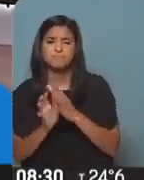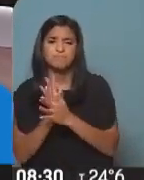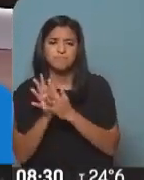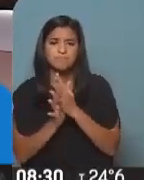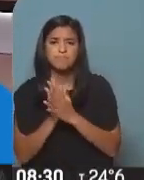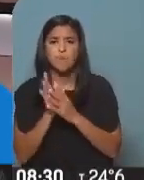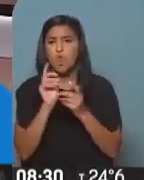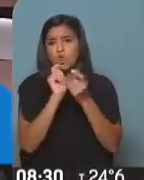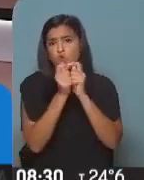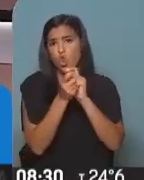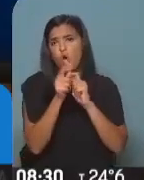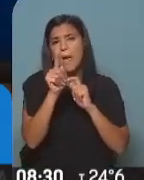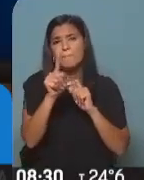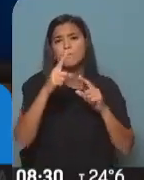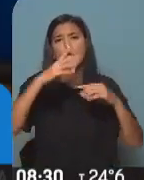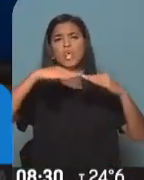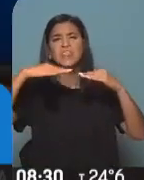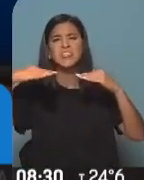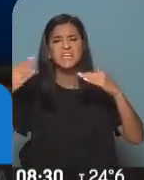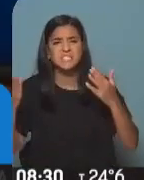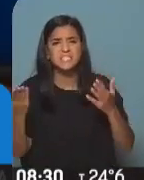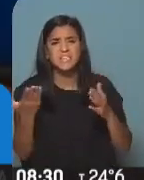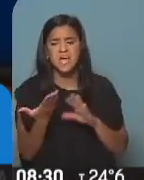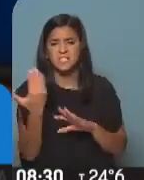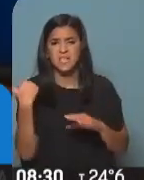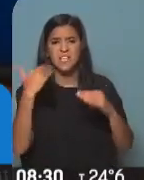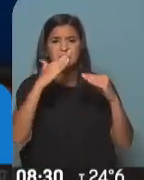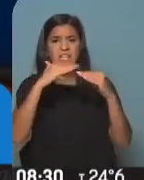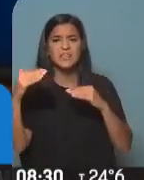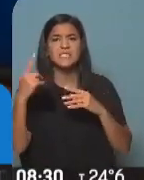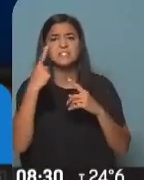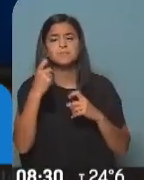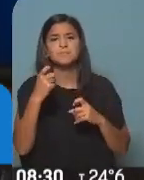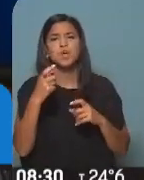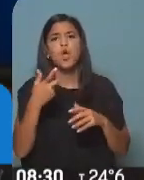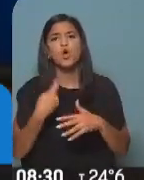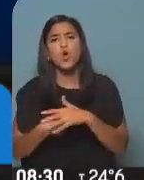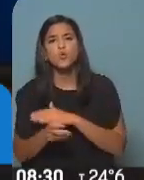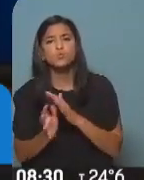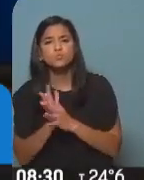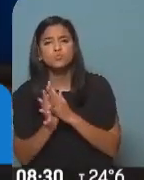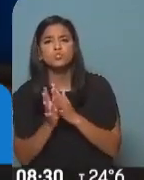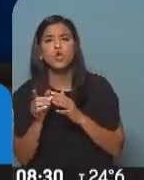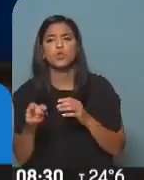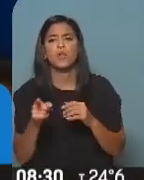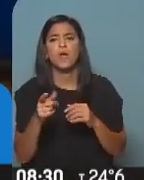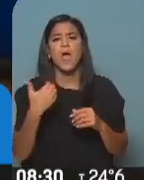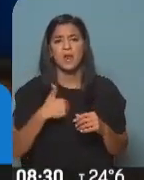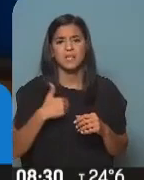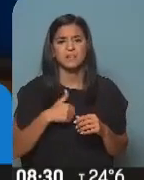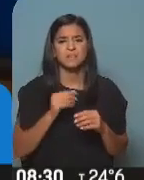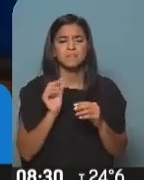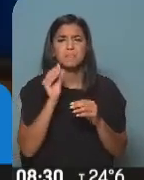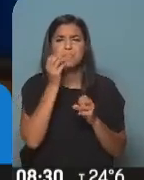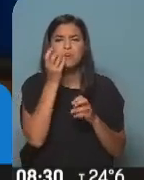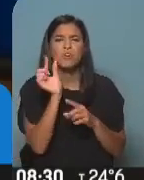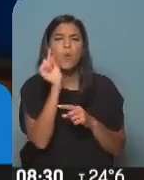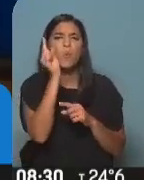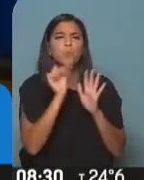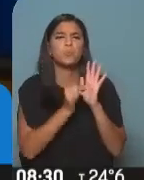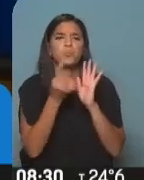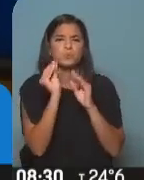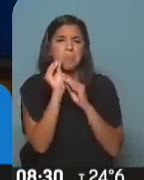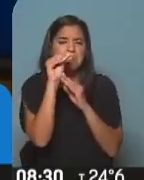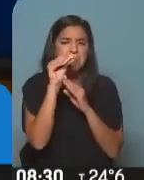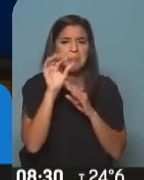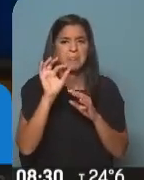se han modificado para la Argentina. Bueno, ¿Por ayer qué? se presentó el índice de percepción de corrupción de Transparencia Internacional. La Argentina mejora muy poquitito, apenas un punto. En